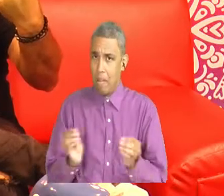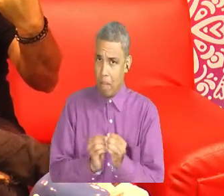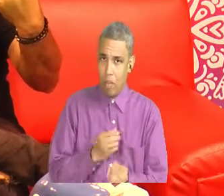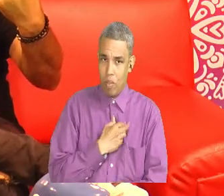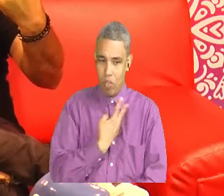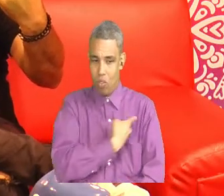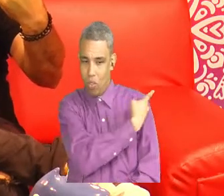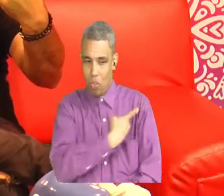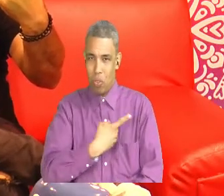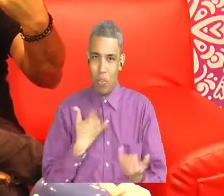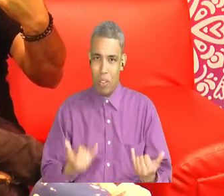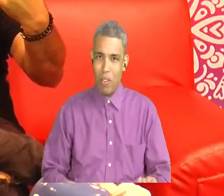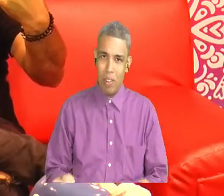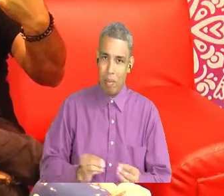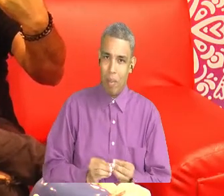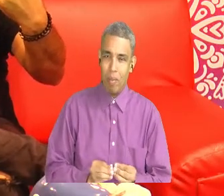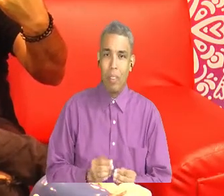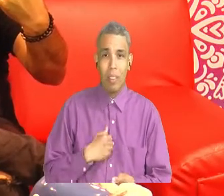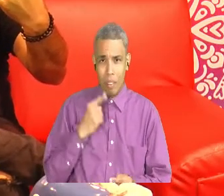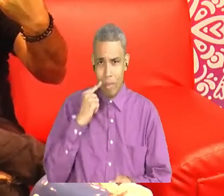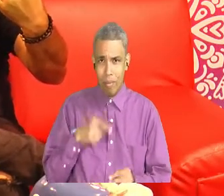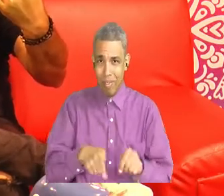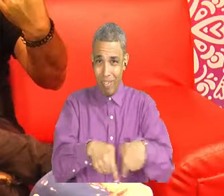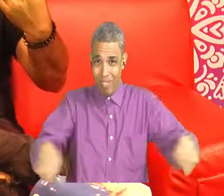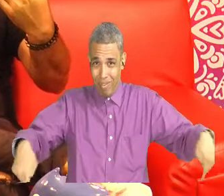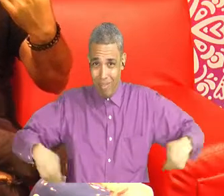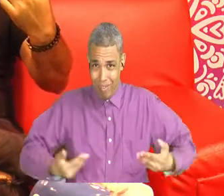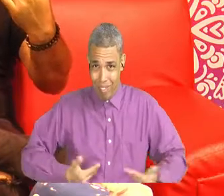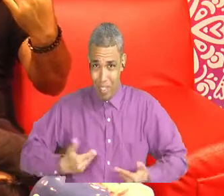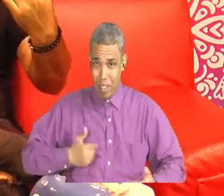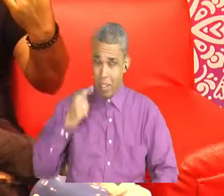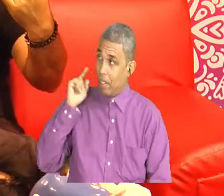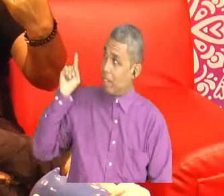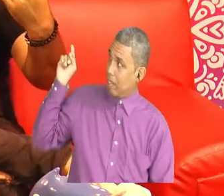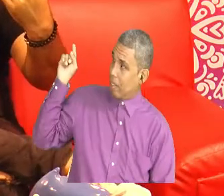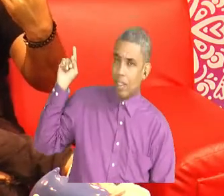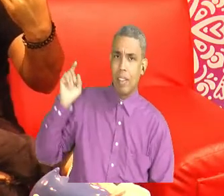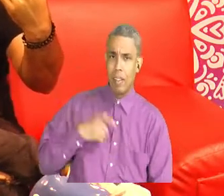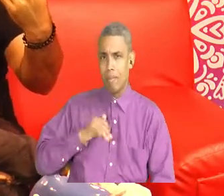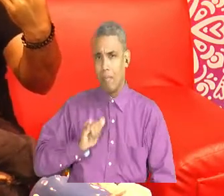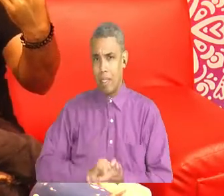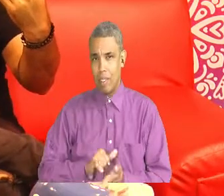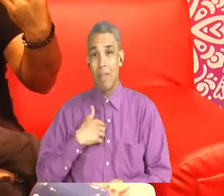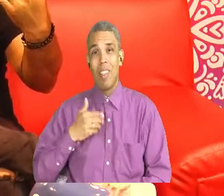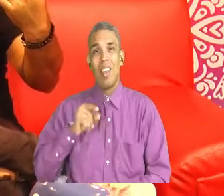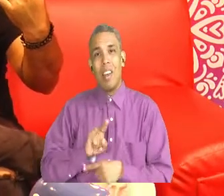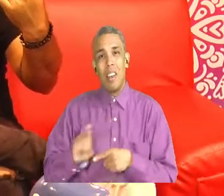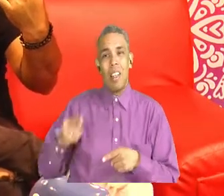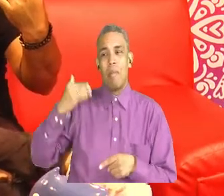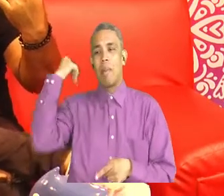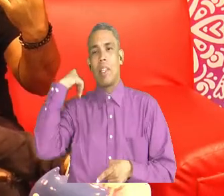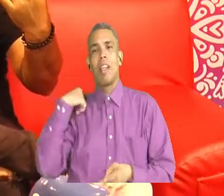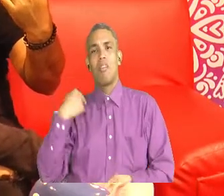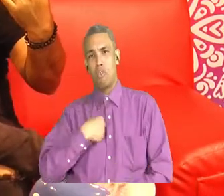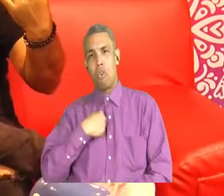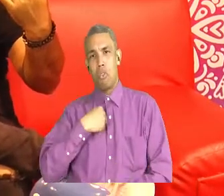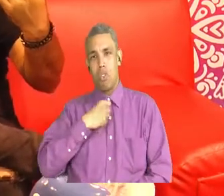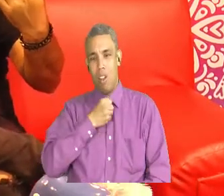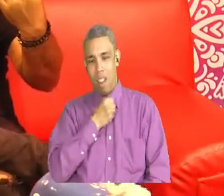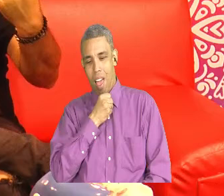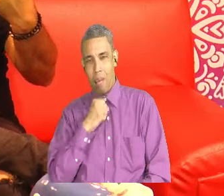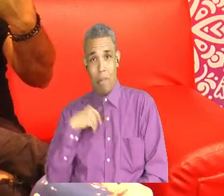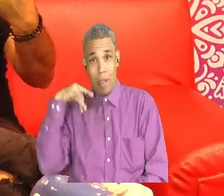cervecería siempre apoya a los artistas locales y bueno, yo ya estuve cantando el jueves pasado en la cervecería, hoy estará Goyo y vamos a cantarles